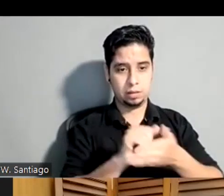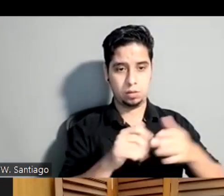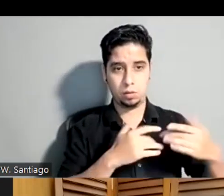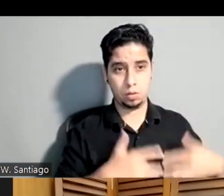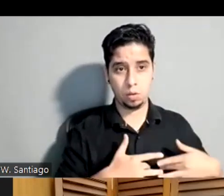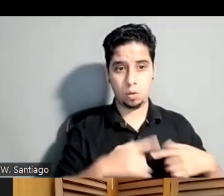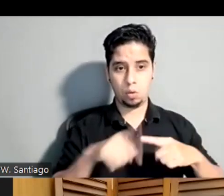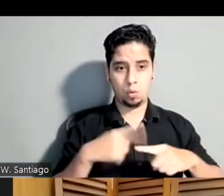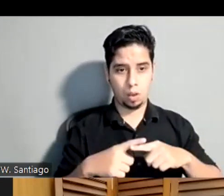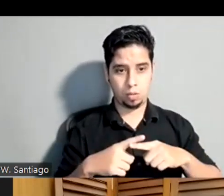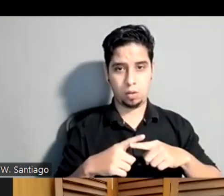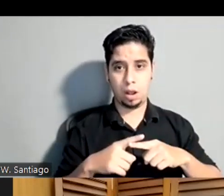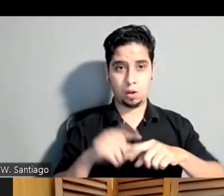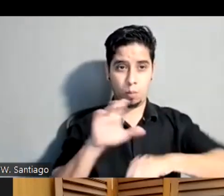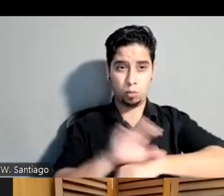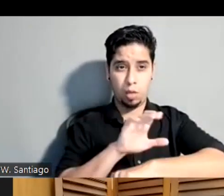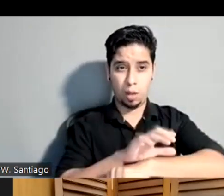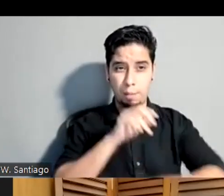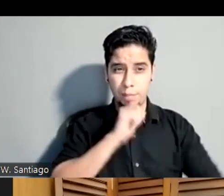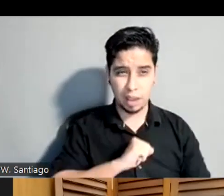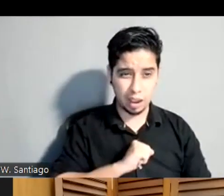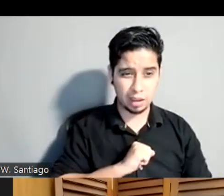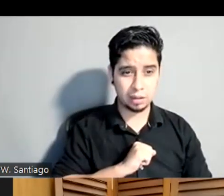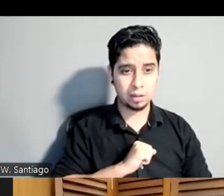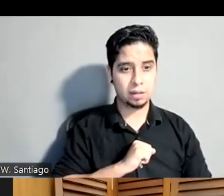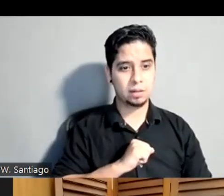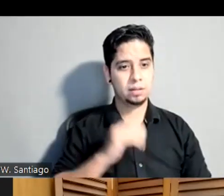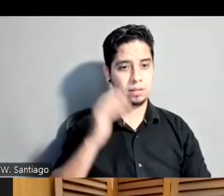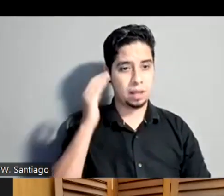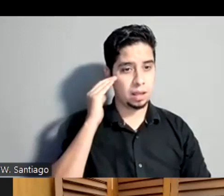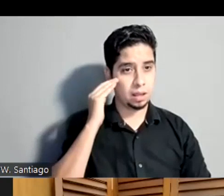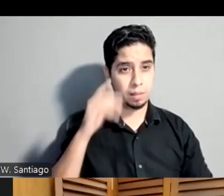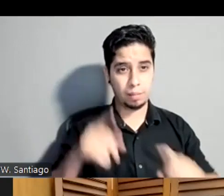Macintosh, cuando para editar el sonido se cortaba